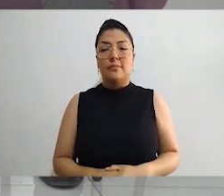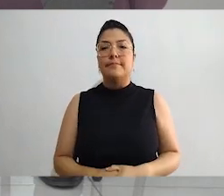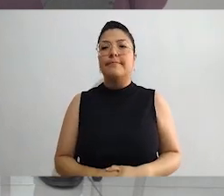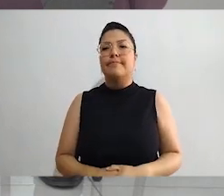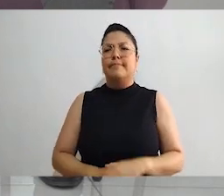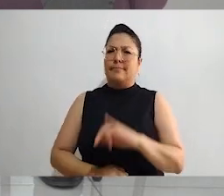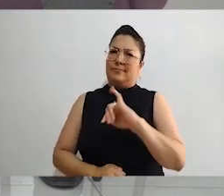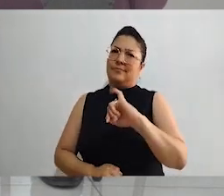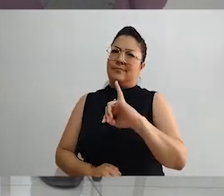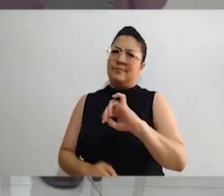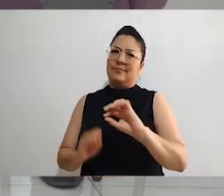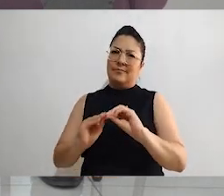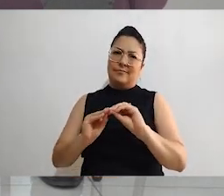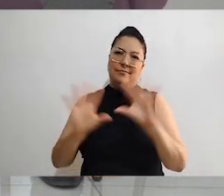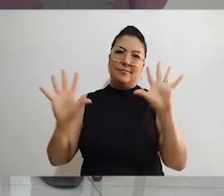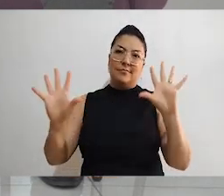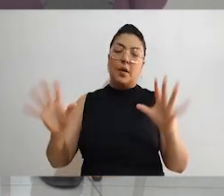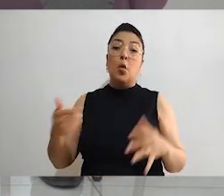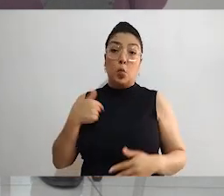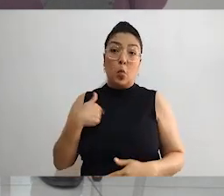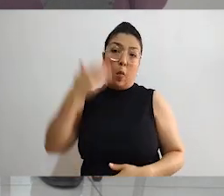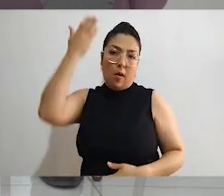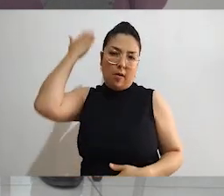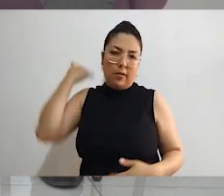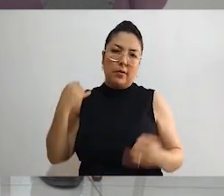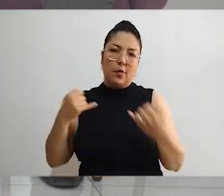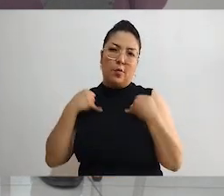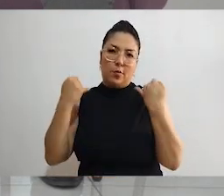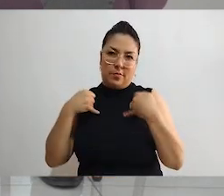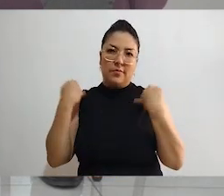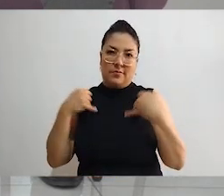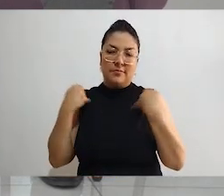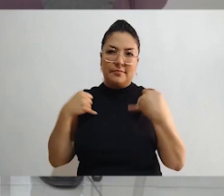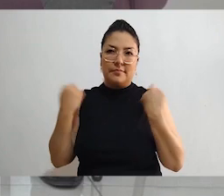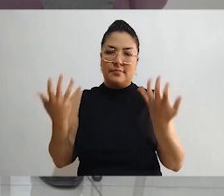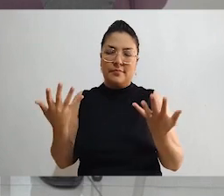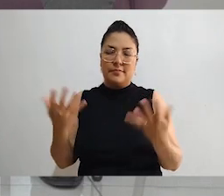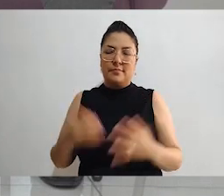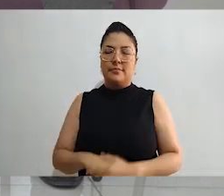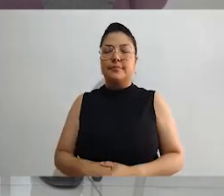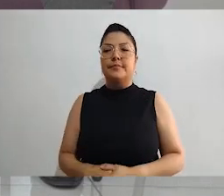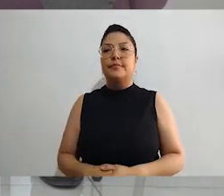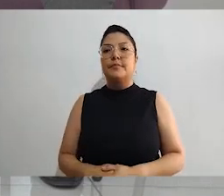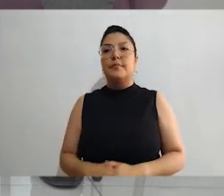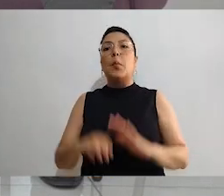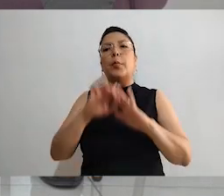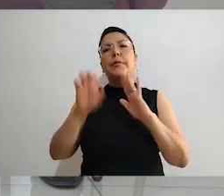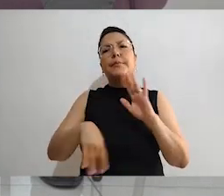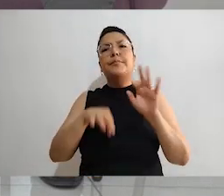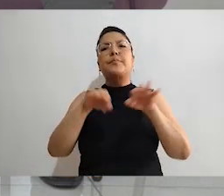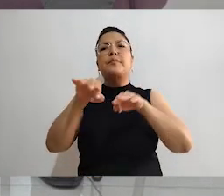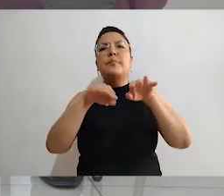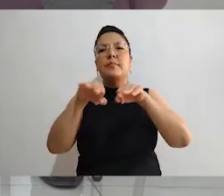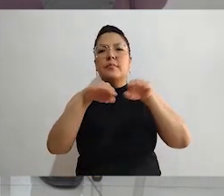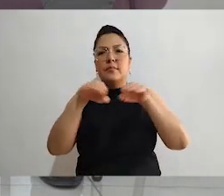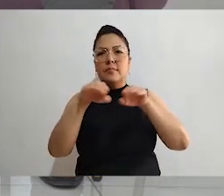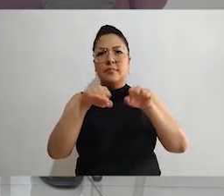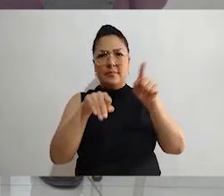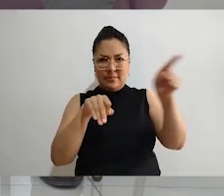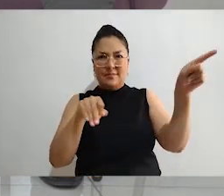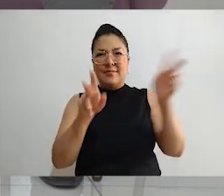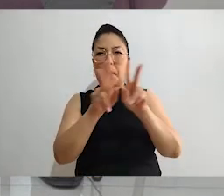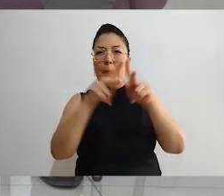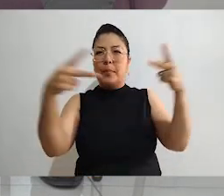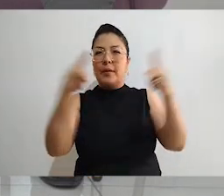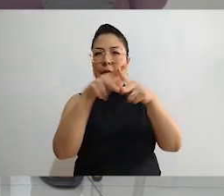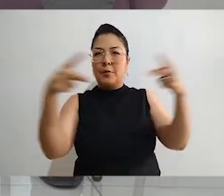pasa. Yo fui joven y el simple hecho de ser joven, pero además, por ejemplo, las ofertas laborales, veámoslo en cualquier